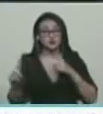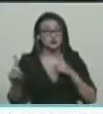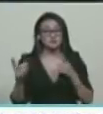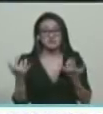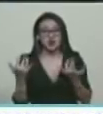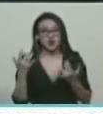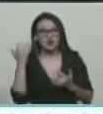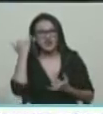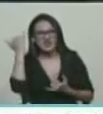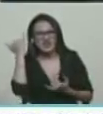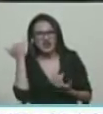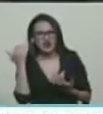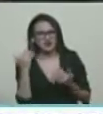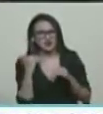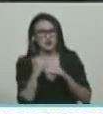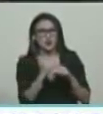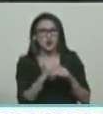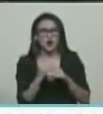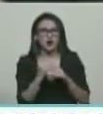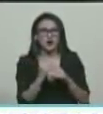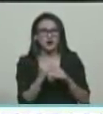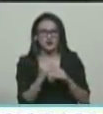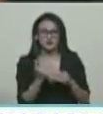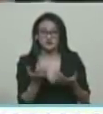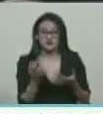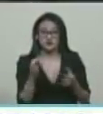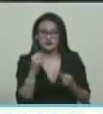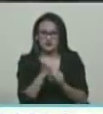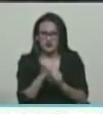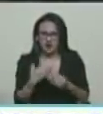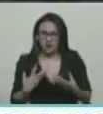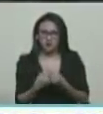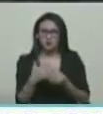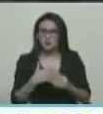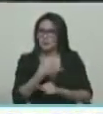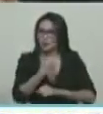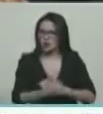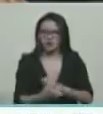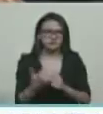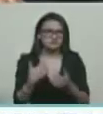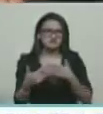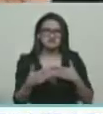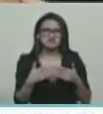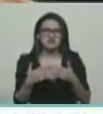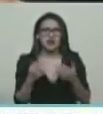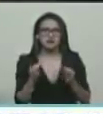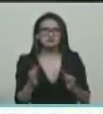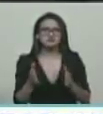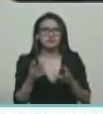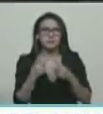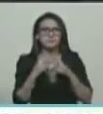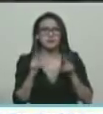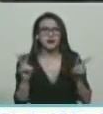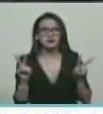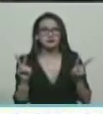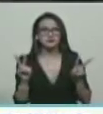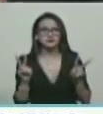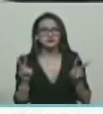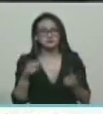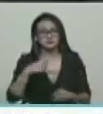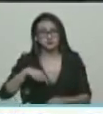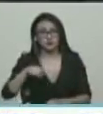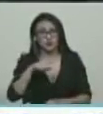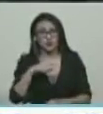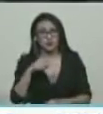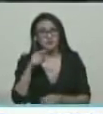cercanía ideológica nos permite a nosotros trabajar juntos en los proyectos que sean necesarios para lograr la paz de ellos, la paz nuestra, pero sobre